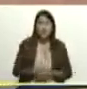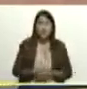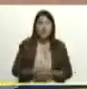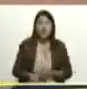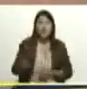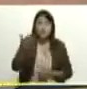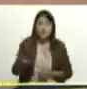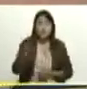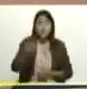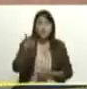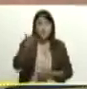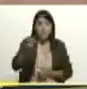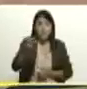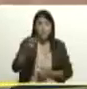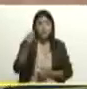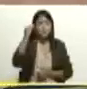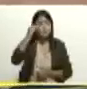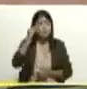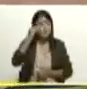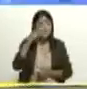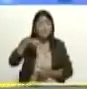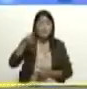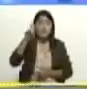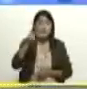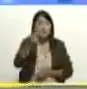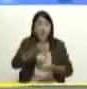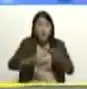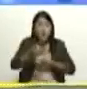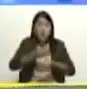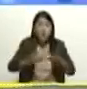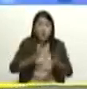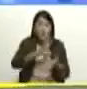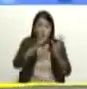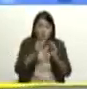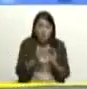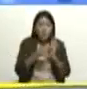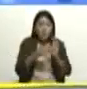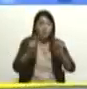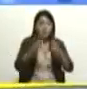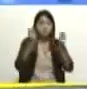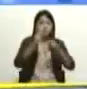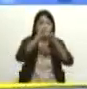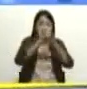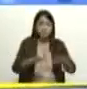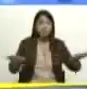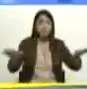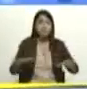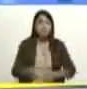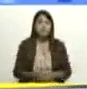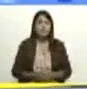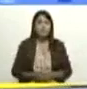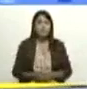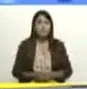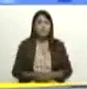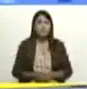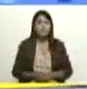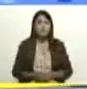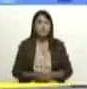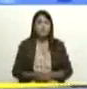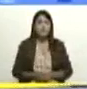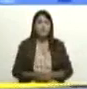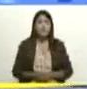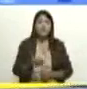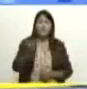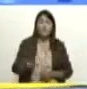ir construyendo el pensamiento económico venezolano de estos tiempos de guerra económica y de los tiempos futuros